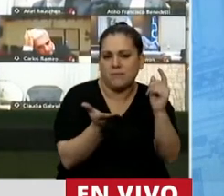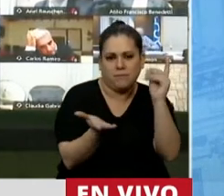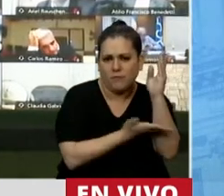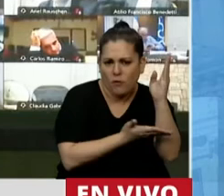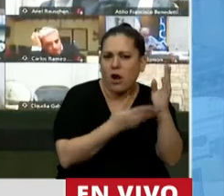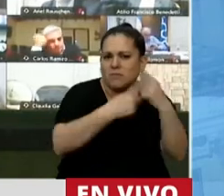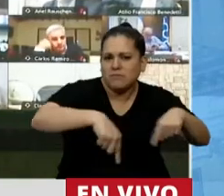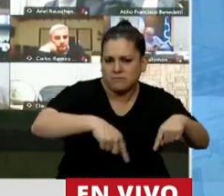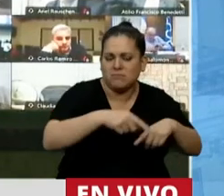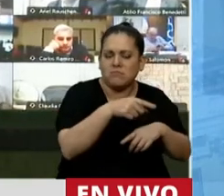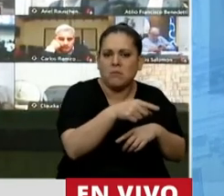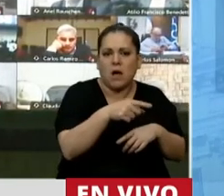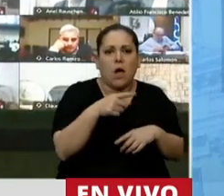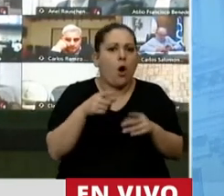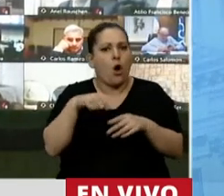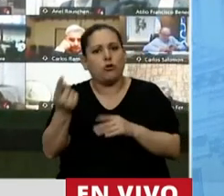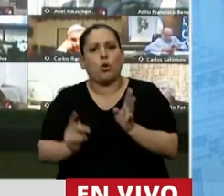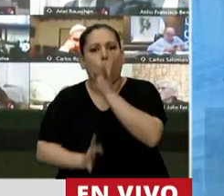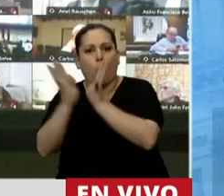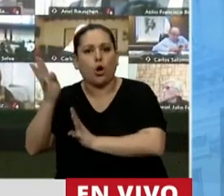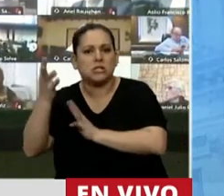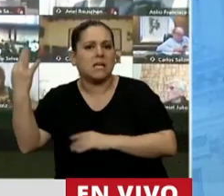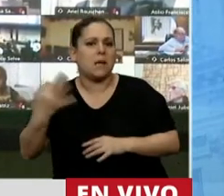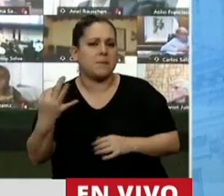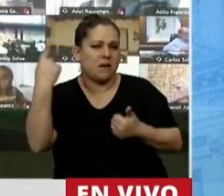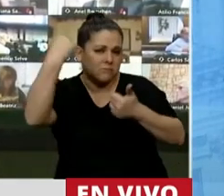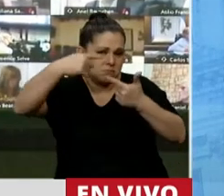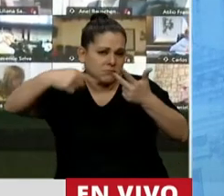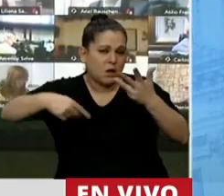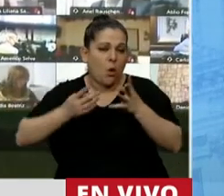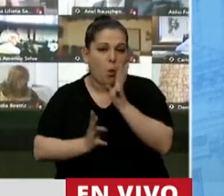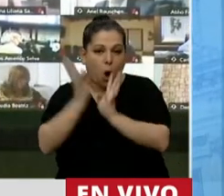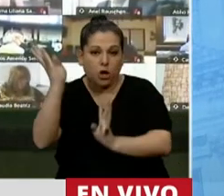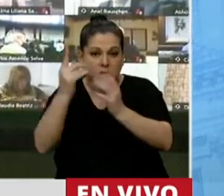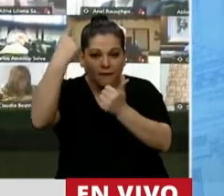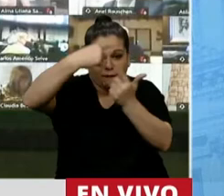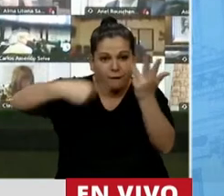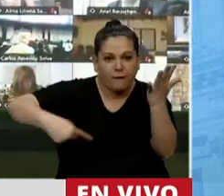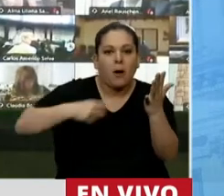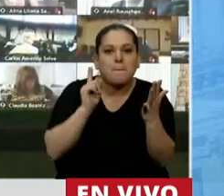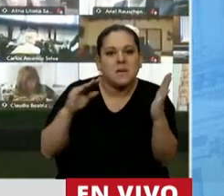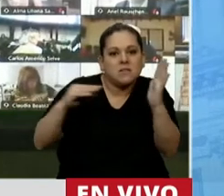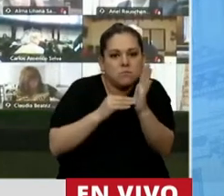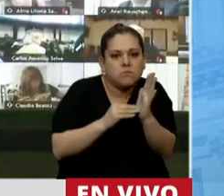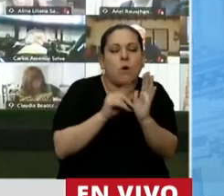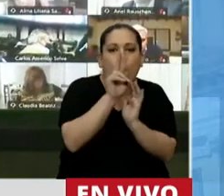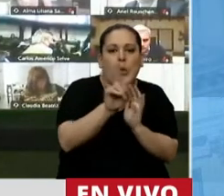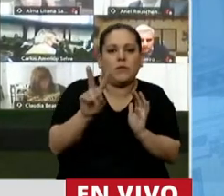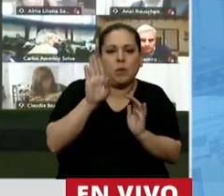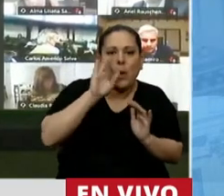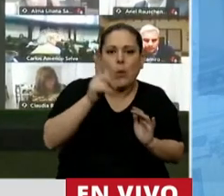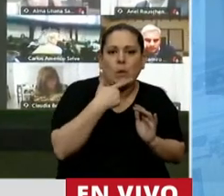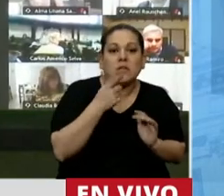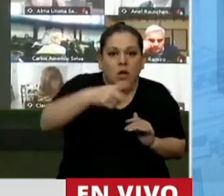especiales. Todos estos bosques están contenidos en el artículo 22 bis que ustedes hoy van